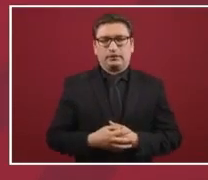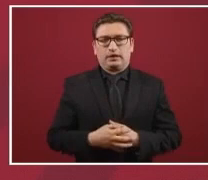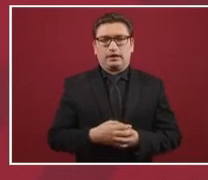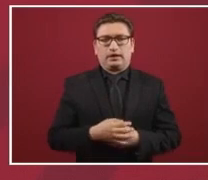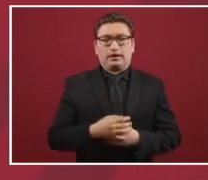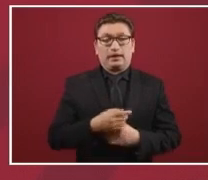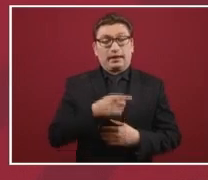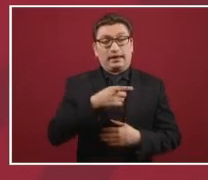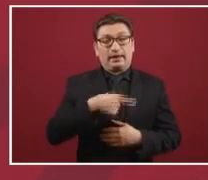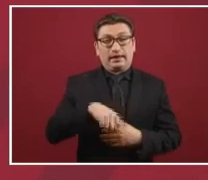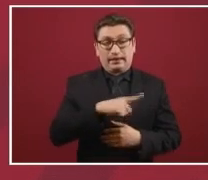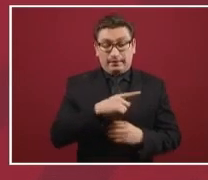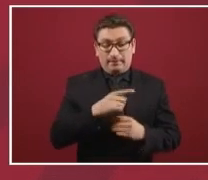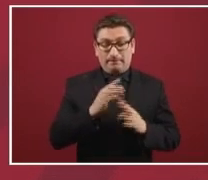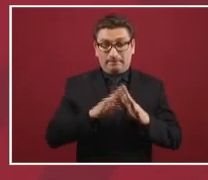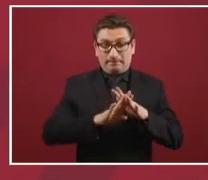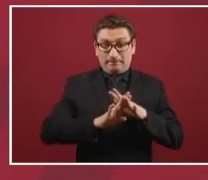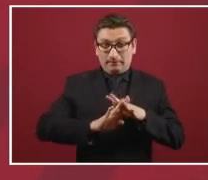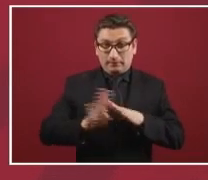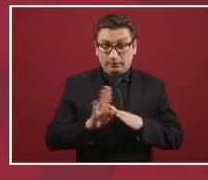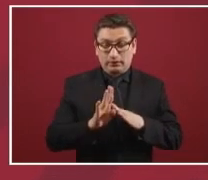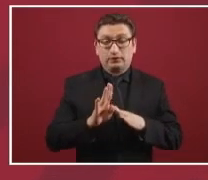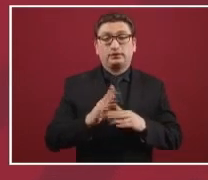no fueron